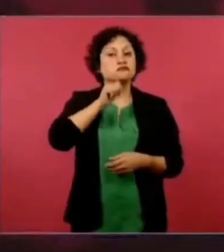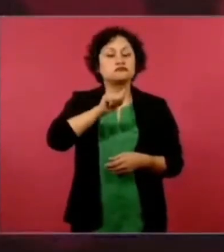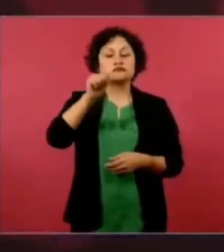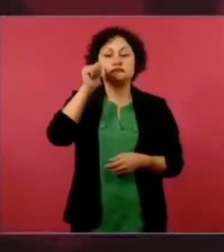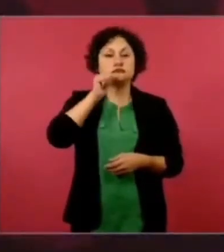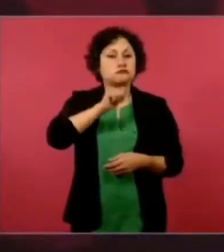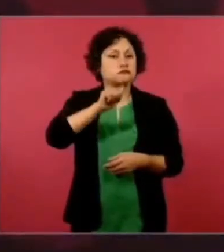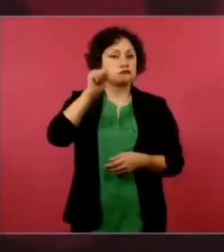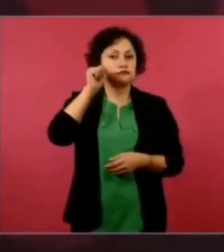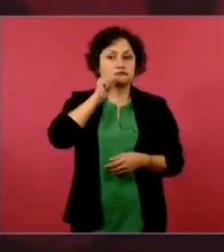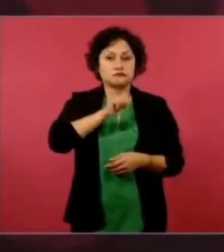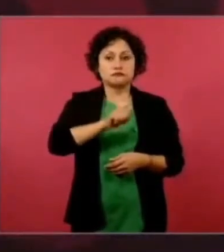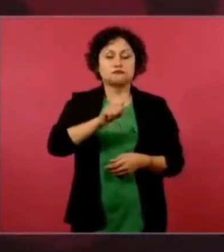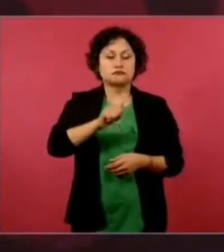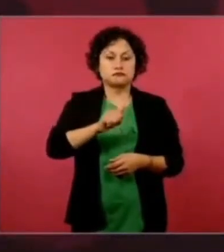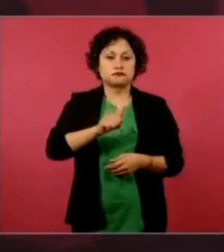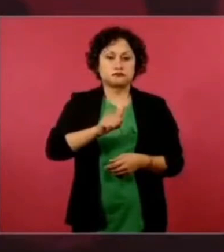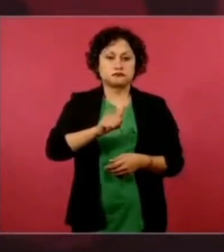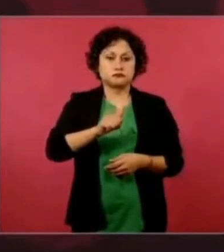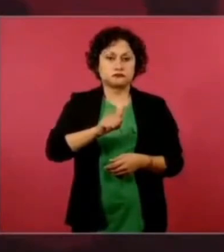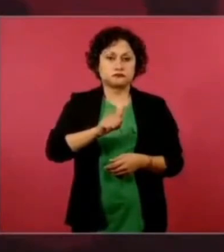he sido